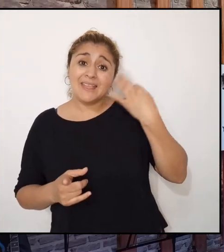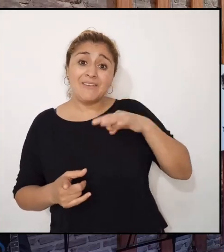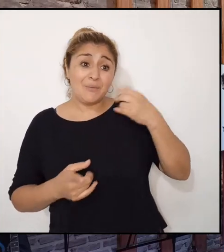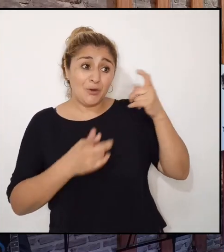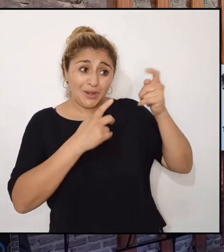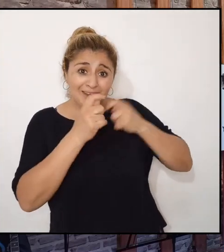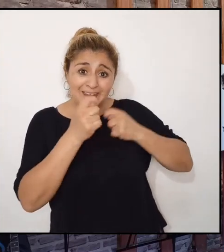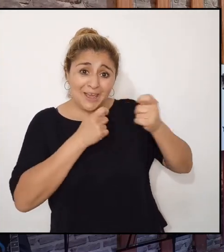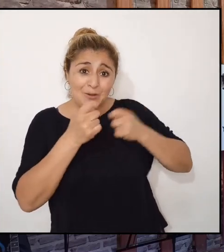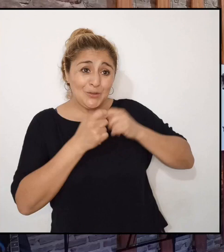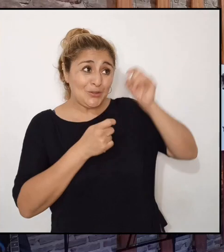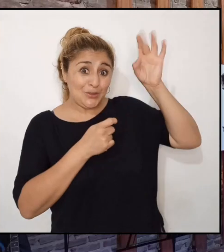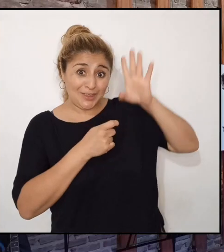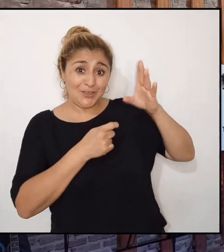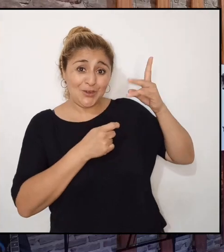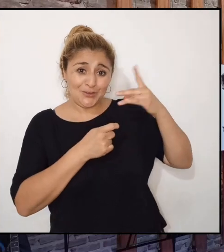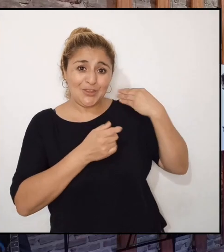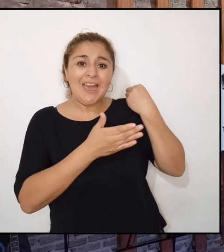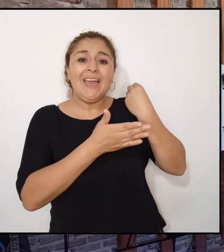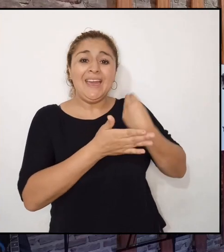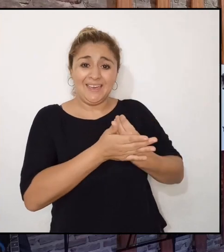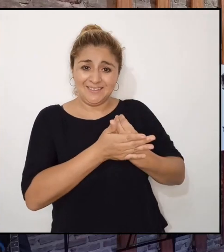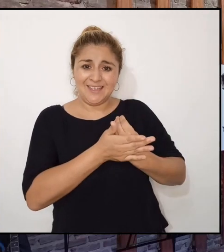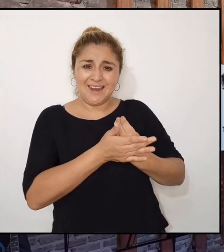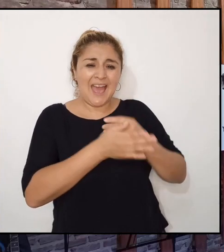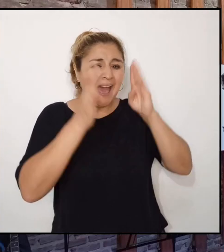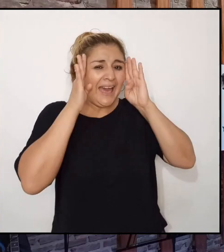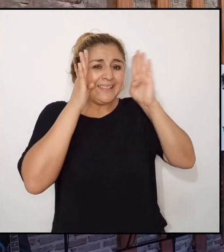privilegiados por Él.